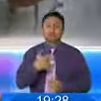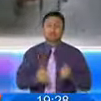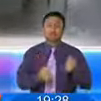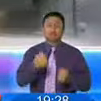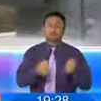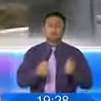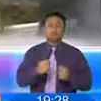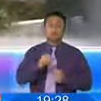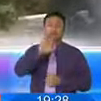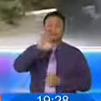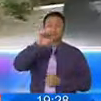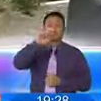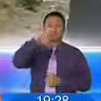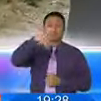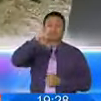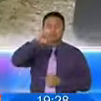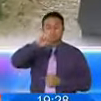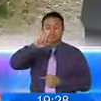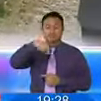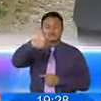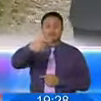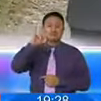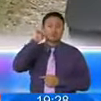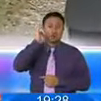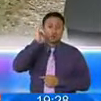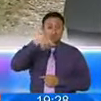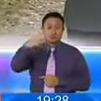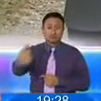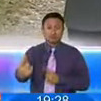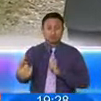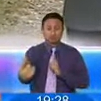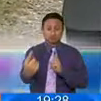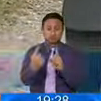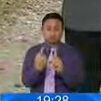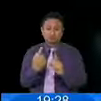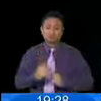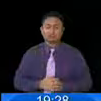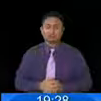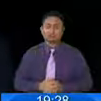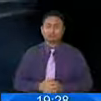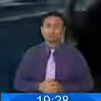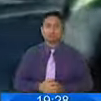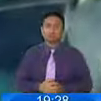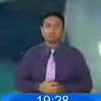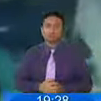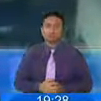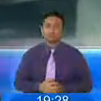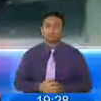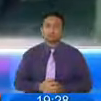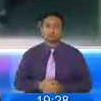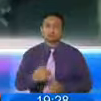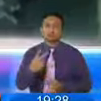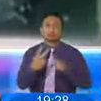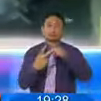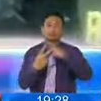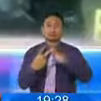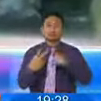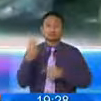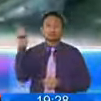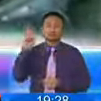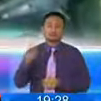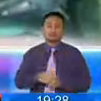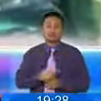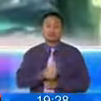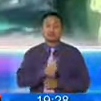de Tambillo a Sangolquí. Y el vehículo pequeño, en sentido contrario. Una de las parejas era de nacionalidad venezolana, la